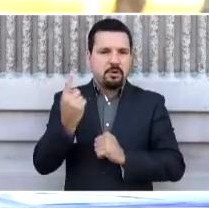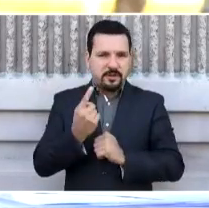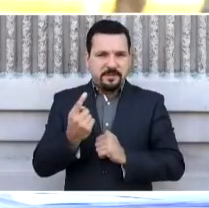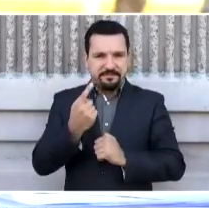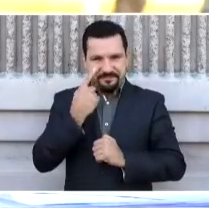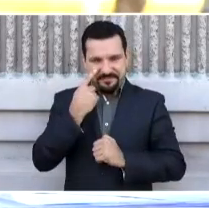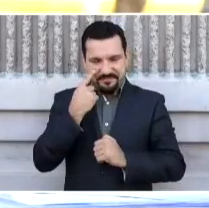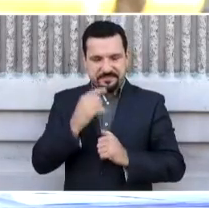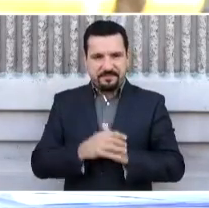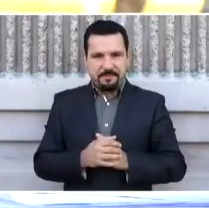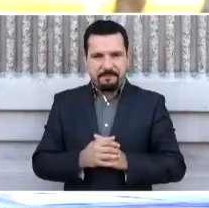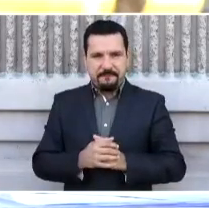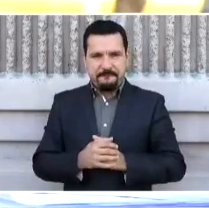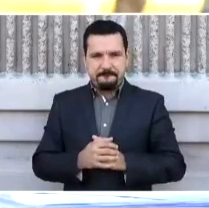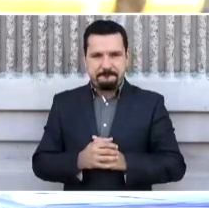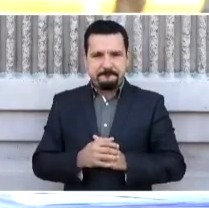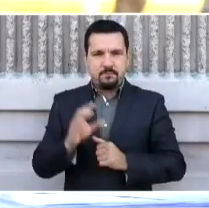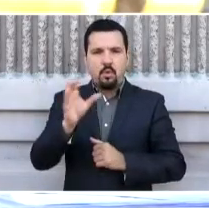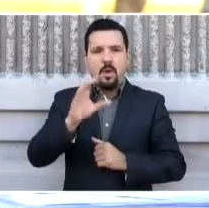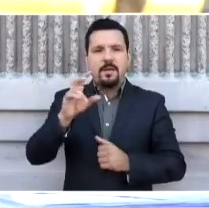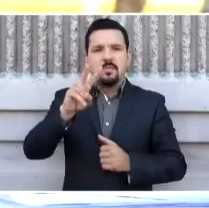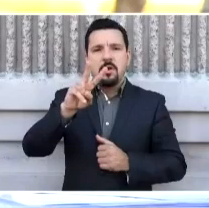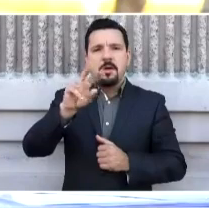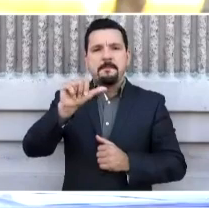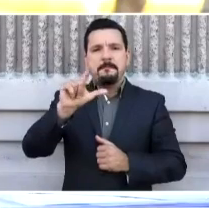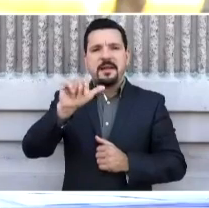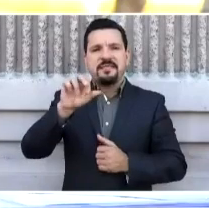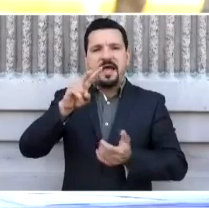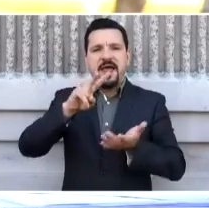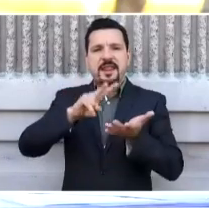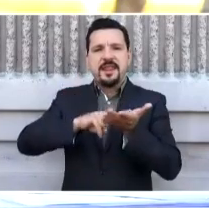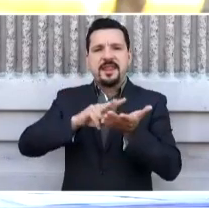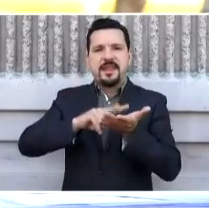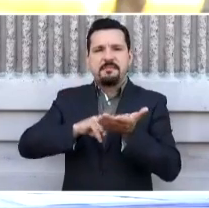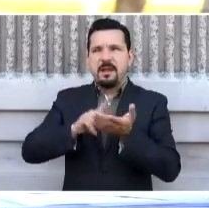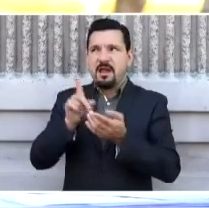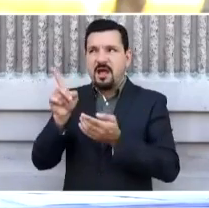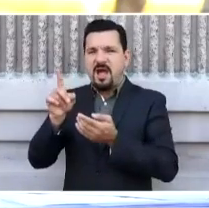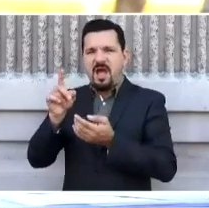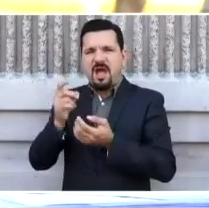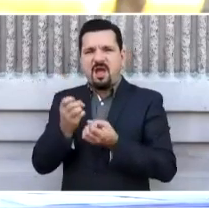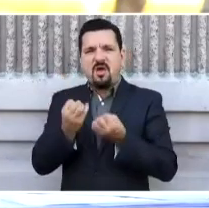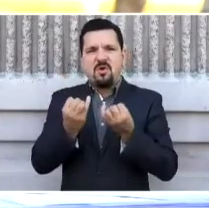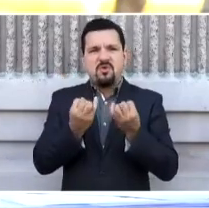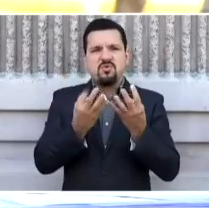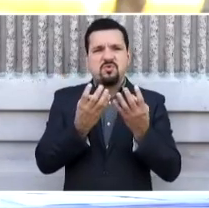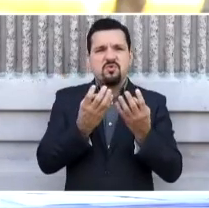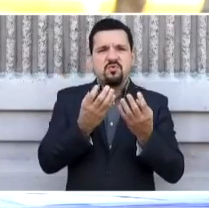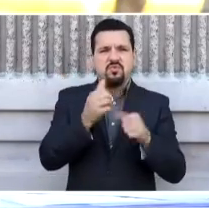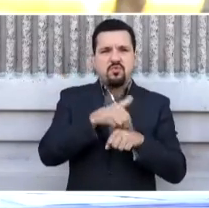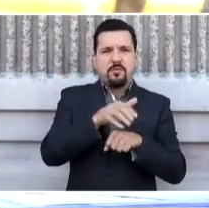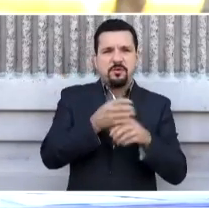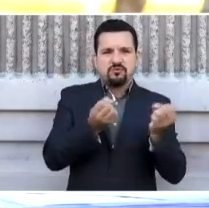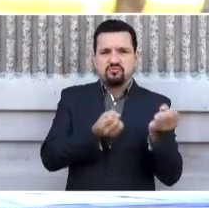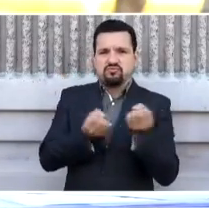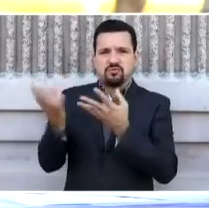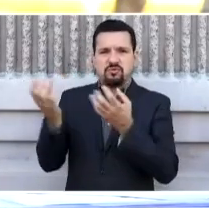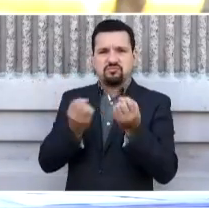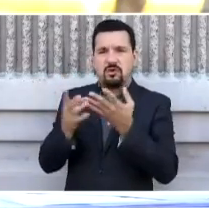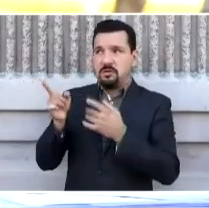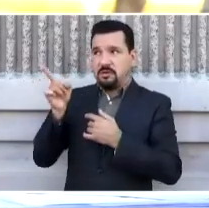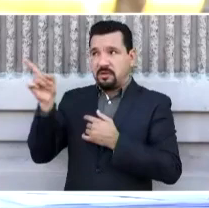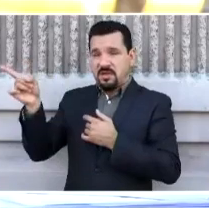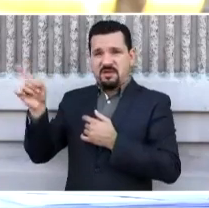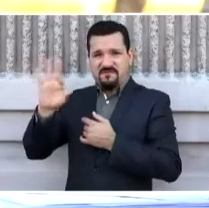presumiblemente asociada a la validación de los datos que la Federación quiere hacer, ¿no? O sea, quiere estar